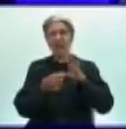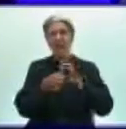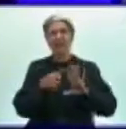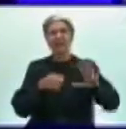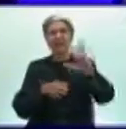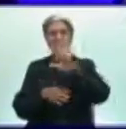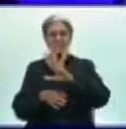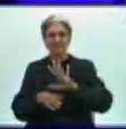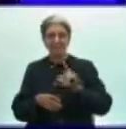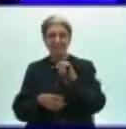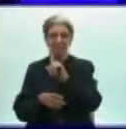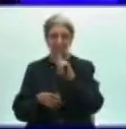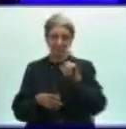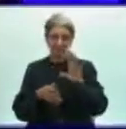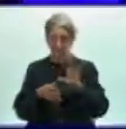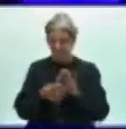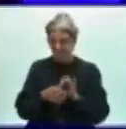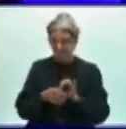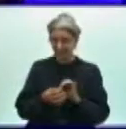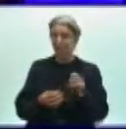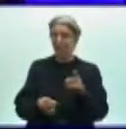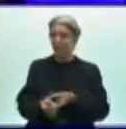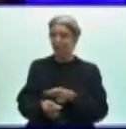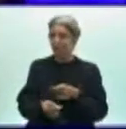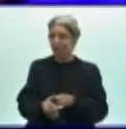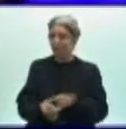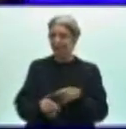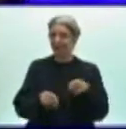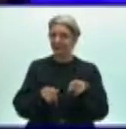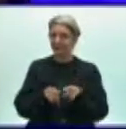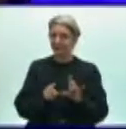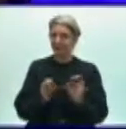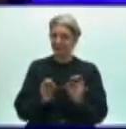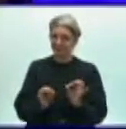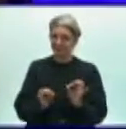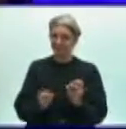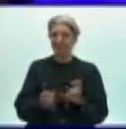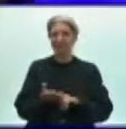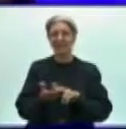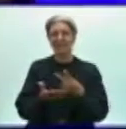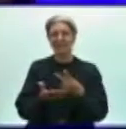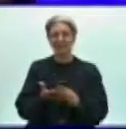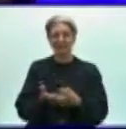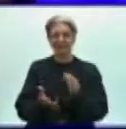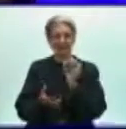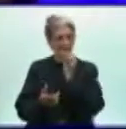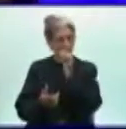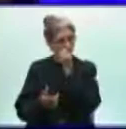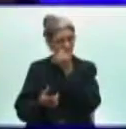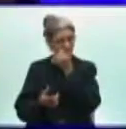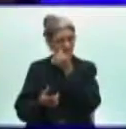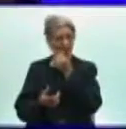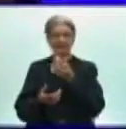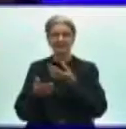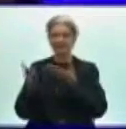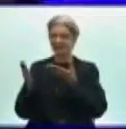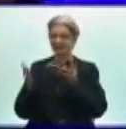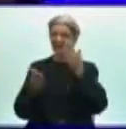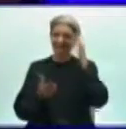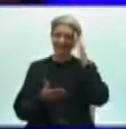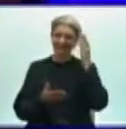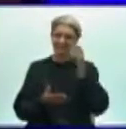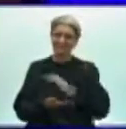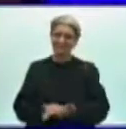regional del onceno grado. Como ya es costumbre, también nos acompaña la intérprete de lengua de señas, máster en ciencias, Niurka Esther